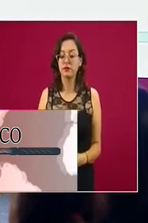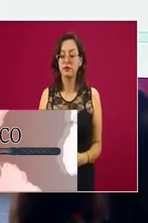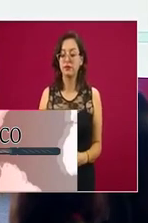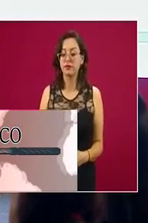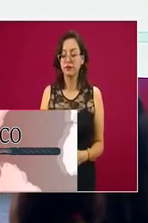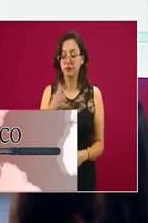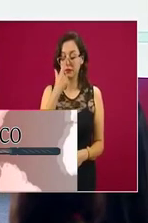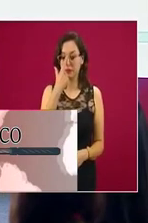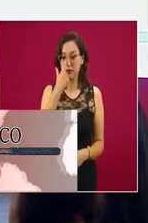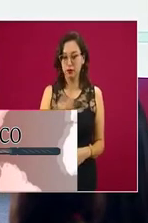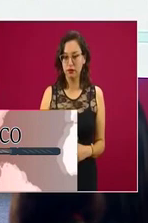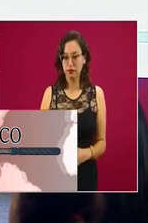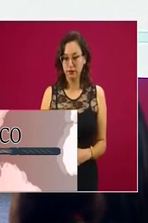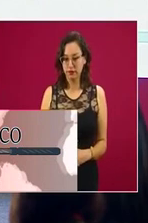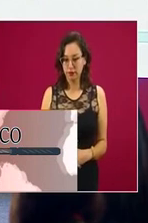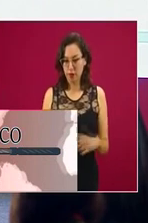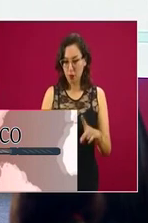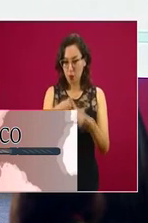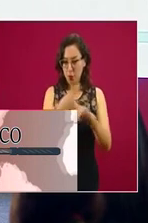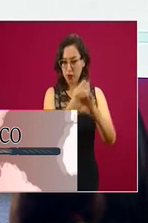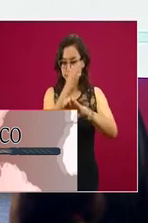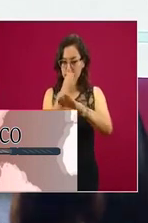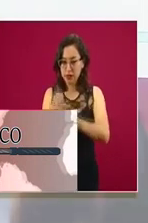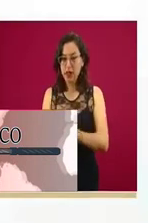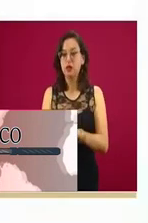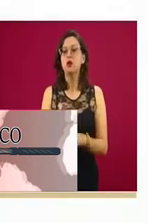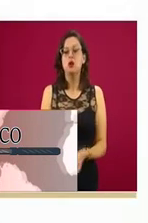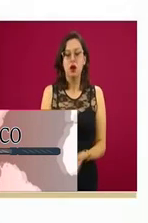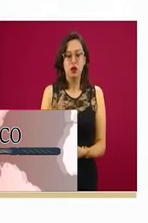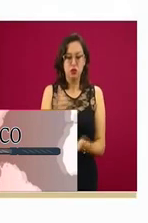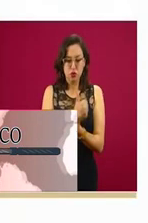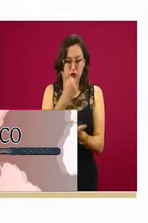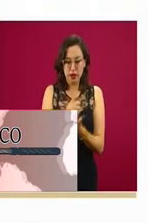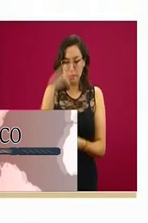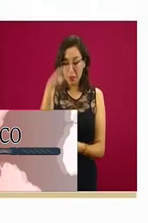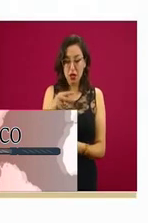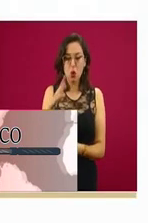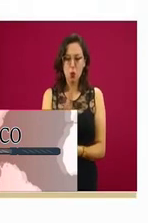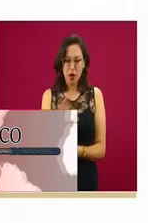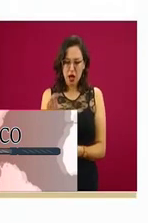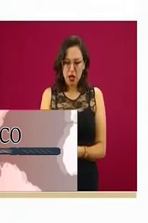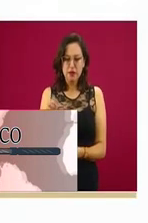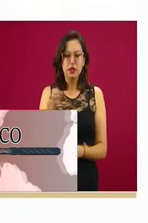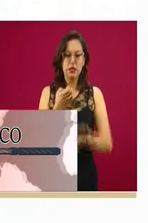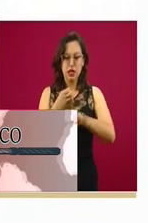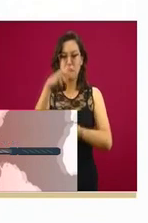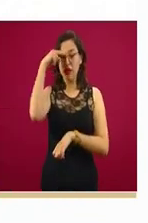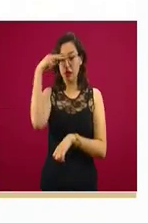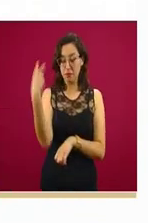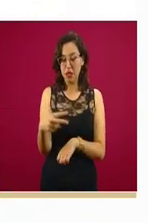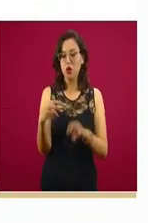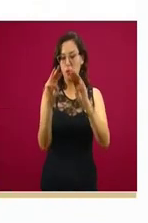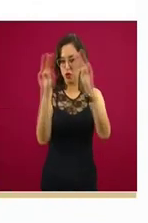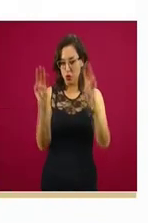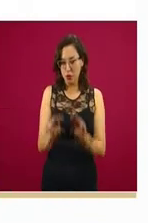Si lo vemos por entidad federativa, tenemos la Ciudad de México, Baja California, el Estado de México, que son los municipios conurbados del Valle de